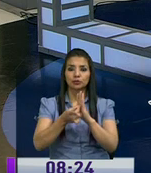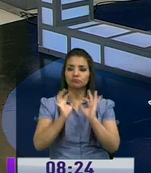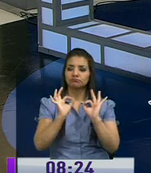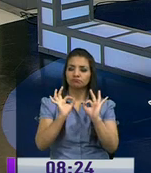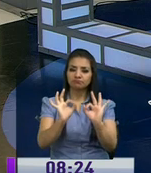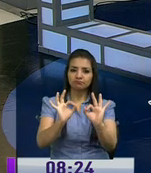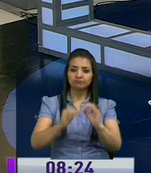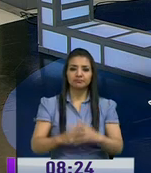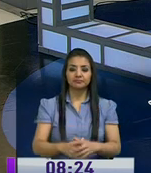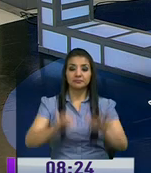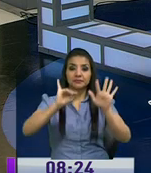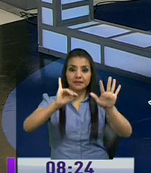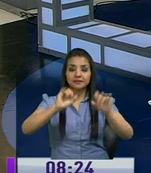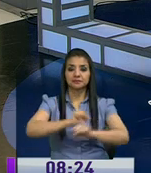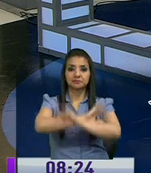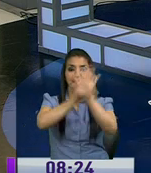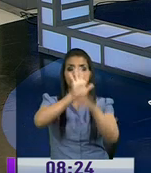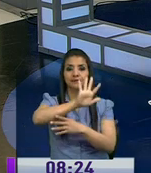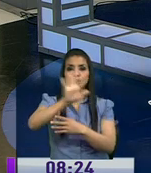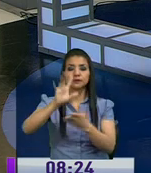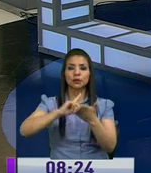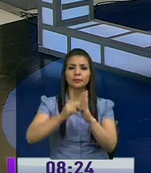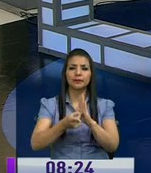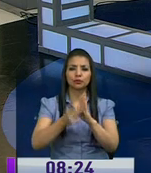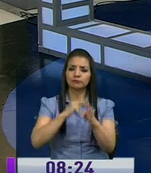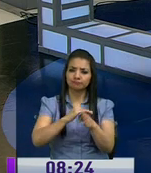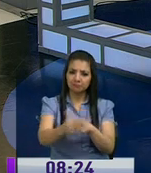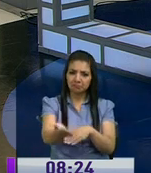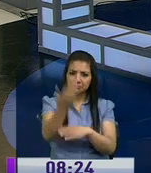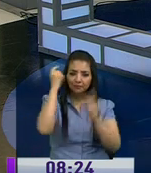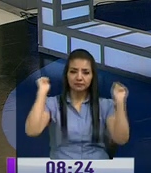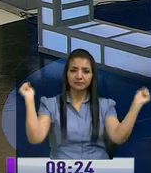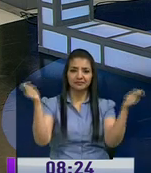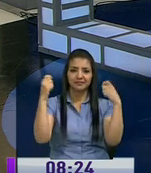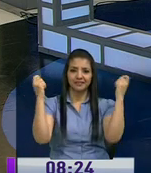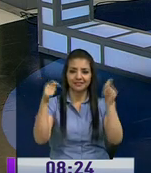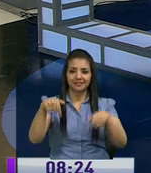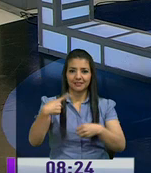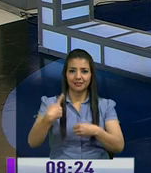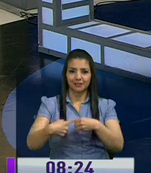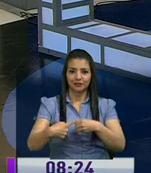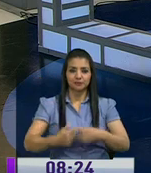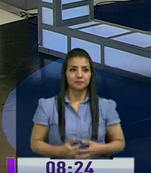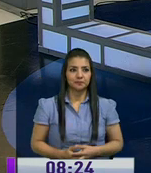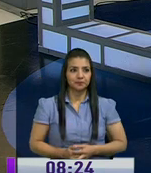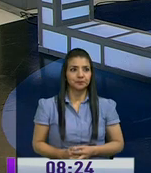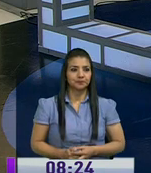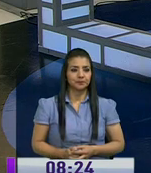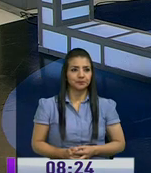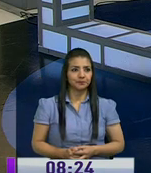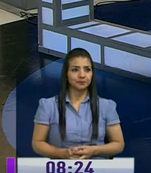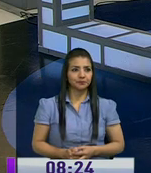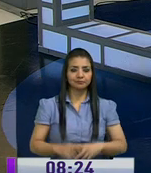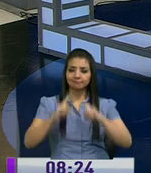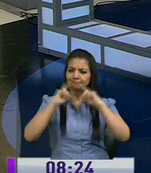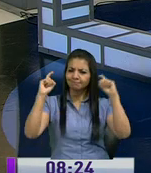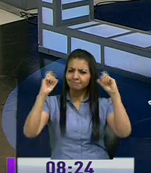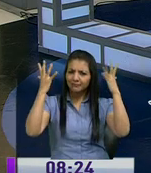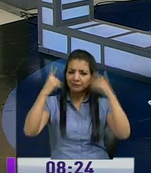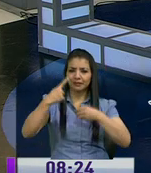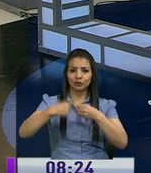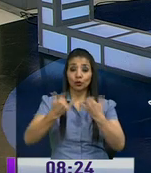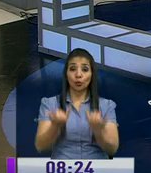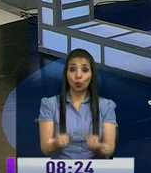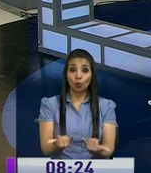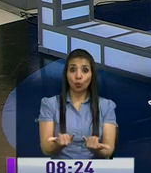vivo, 6:55 comenzaremos a farrear, 6:55 es la cita para gritar que viva Quito. Hoy